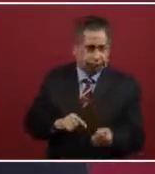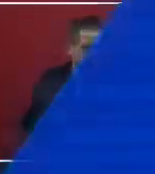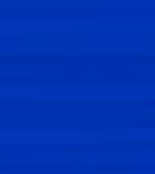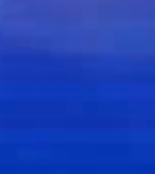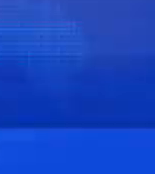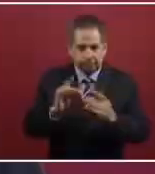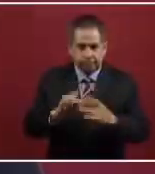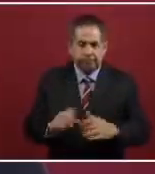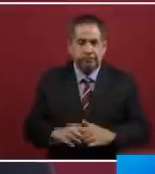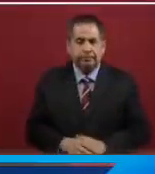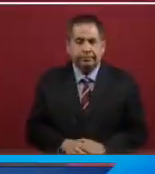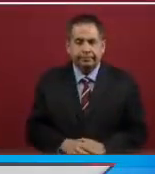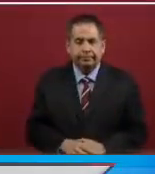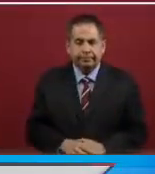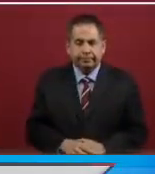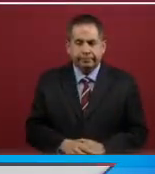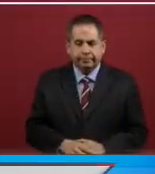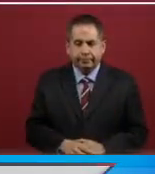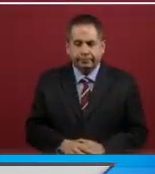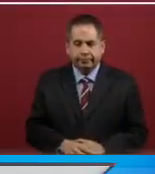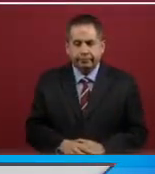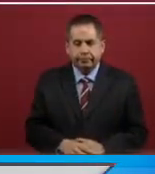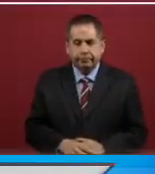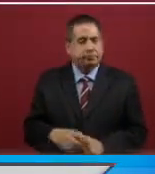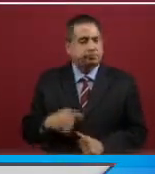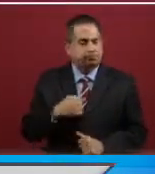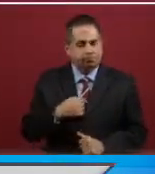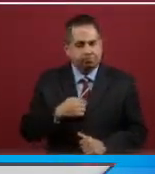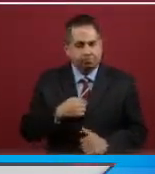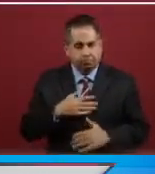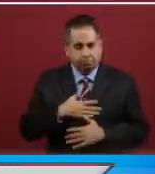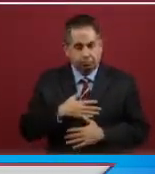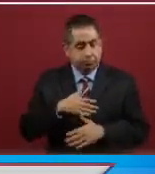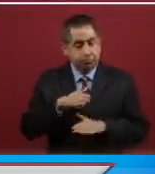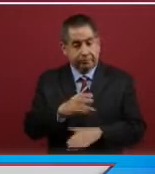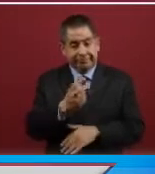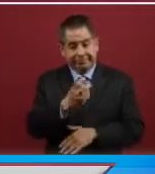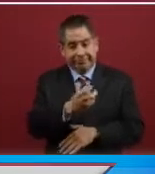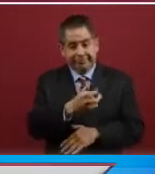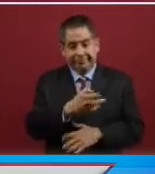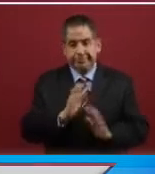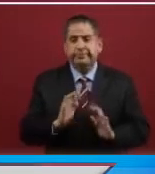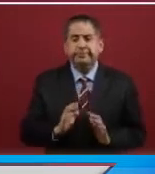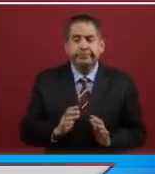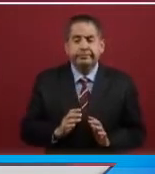impuestos. Evento en Bellas Artes. En estos casos,